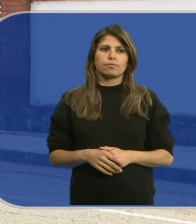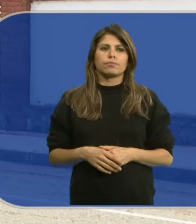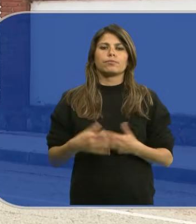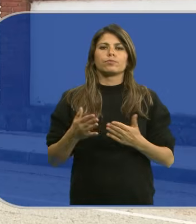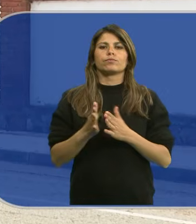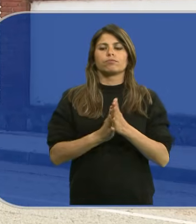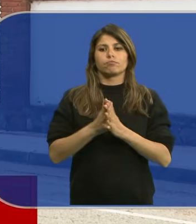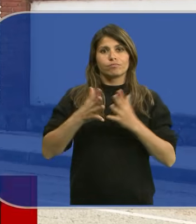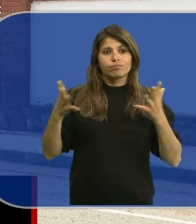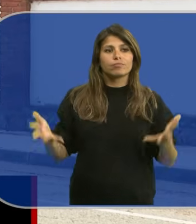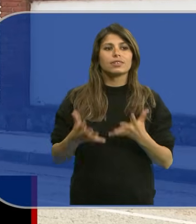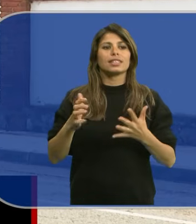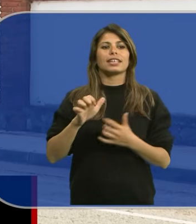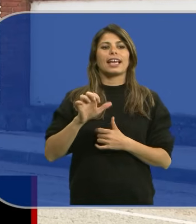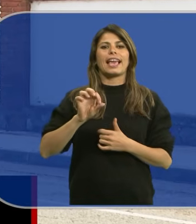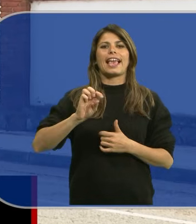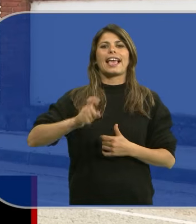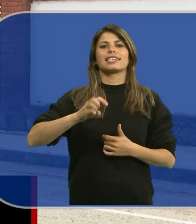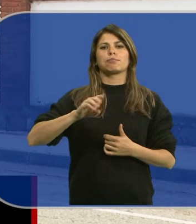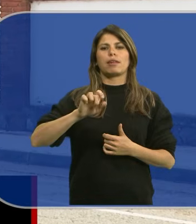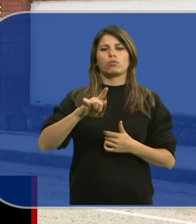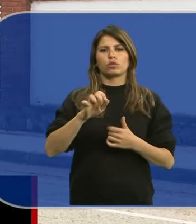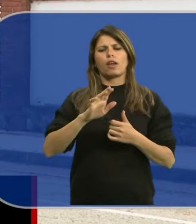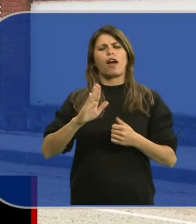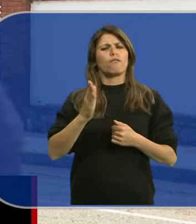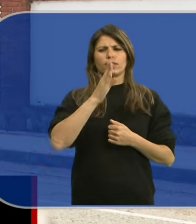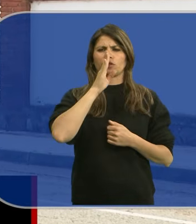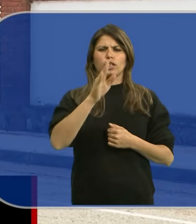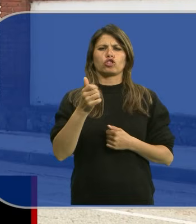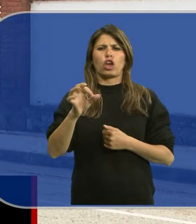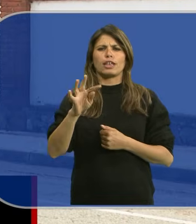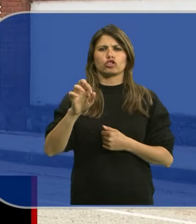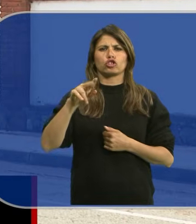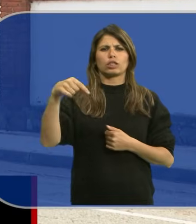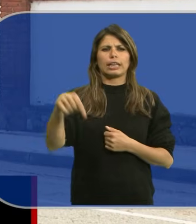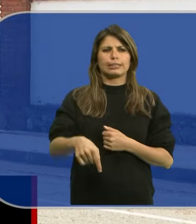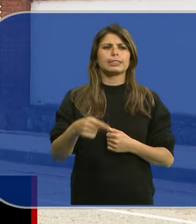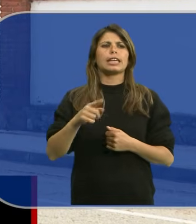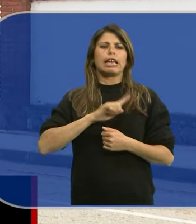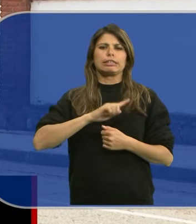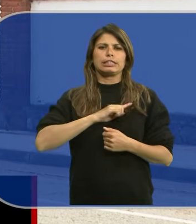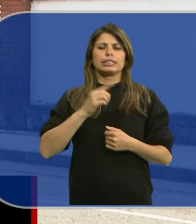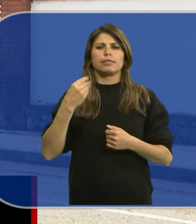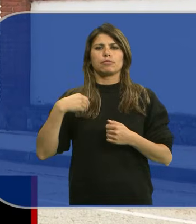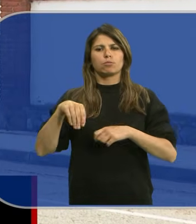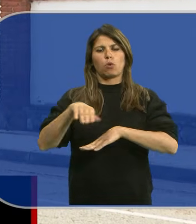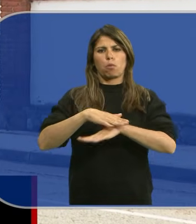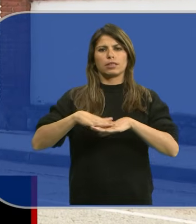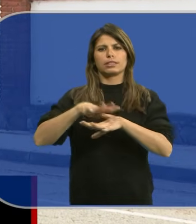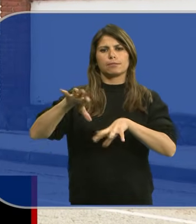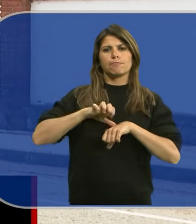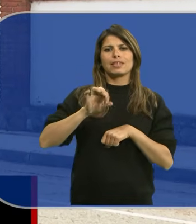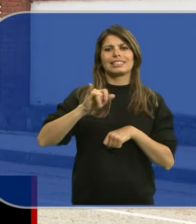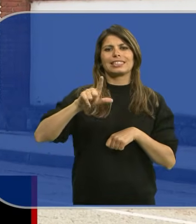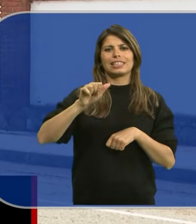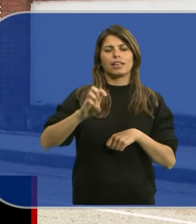El impulso de Expal en Burgos va a tener una repercusión directa en Astorga. Aquí el regimiento de artillería es la base que acogerá el SILAM, el futuro